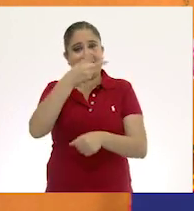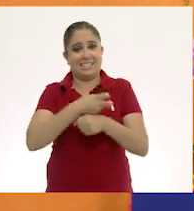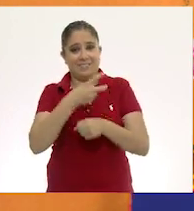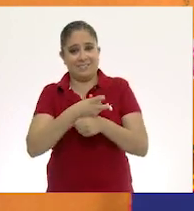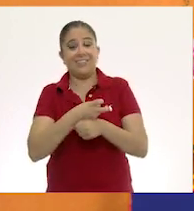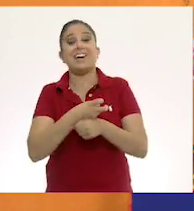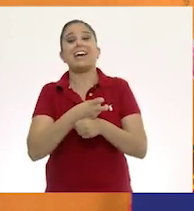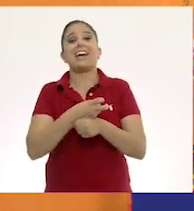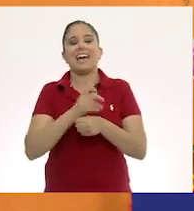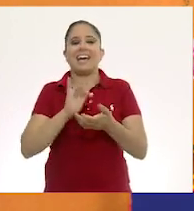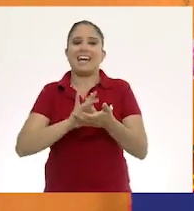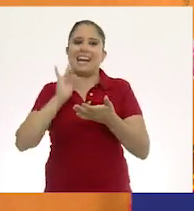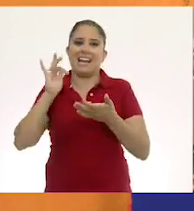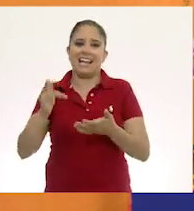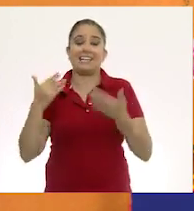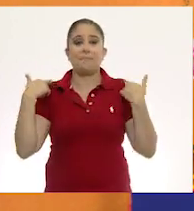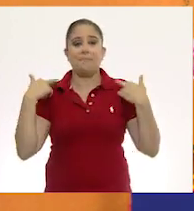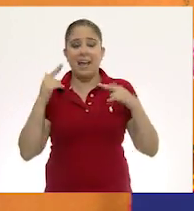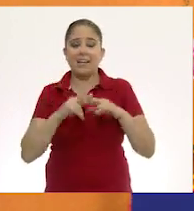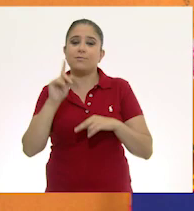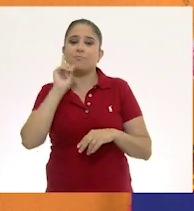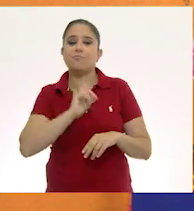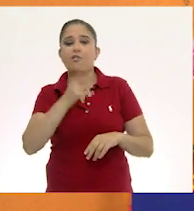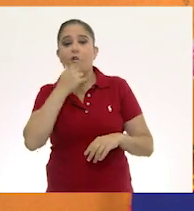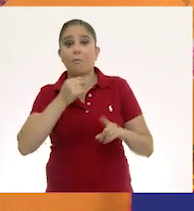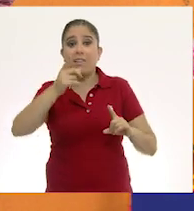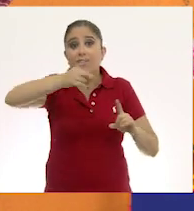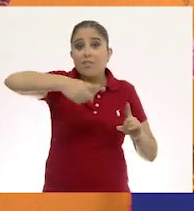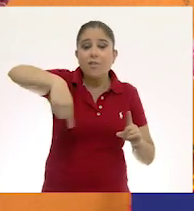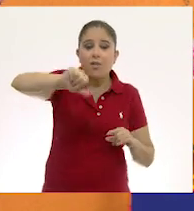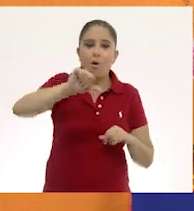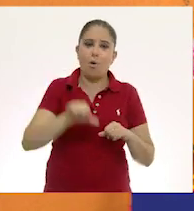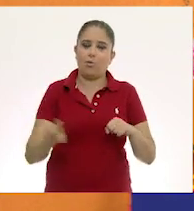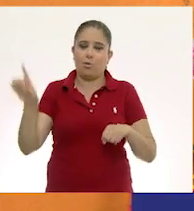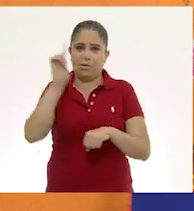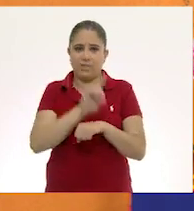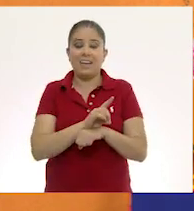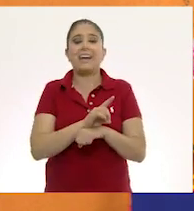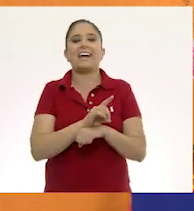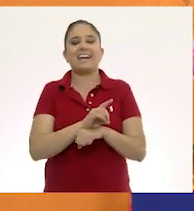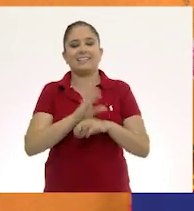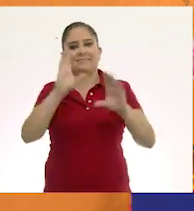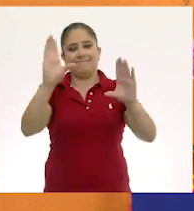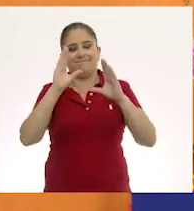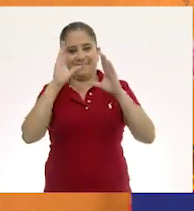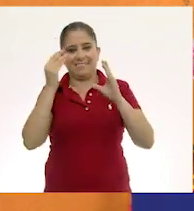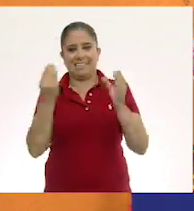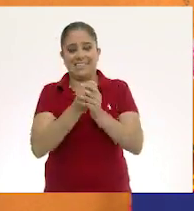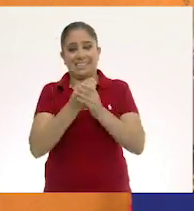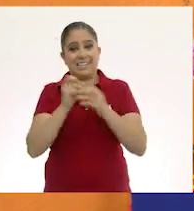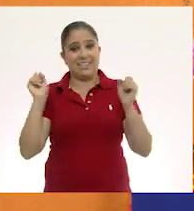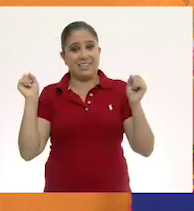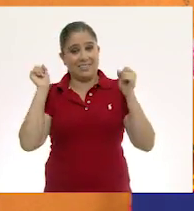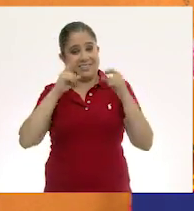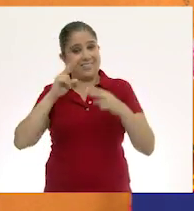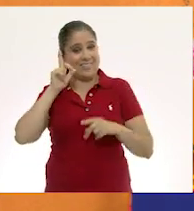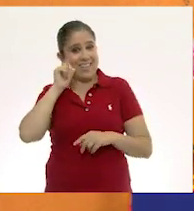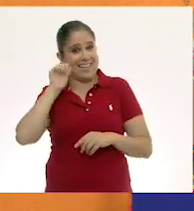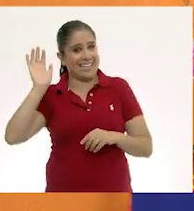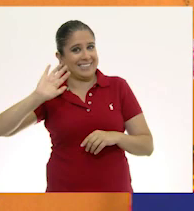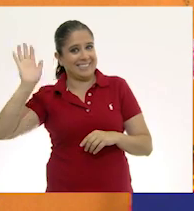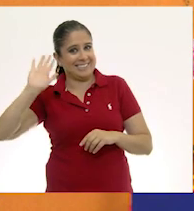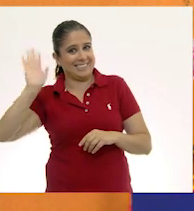grado. Le damos las gracias a las maestras y los maestros que el día de hoy nos dieron clases. Nos vemos